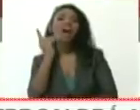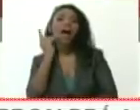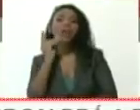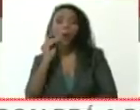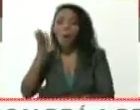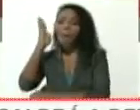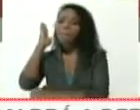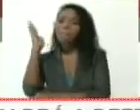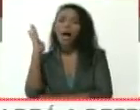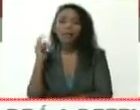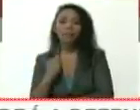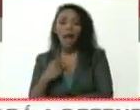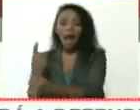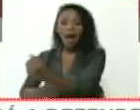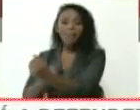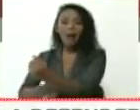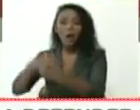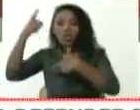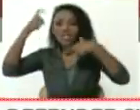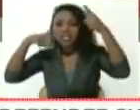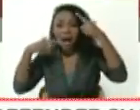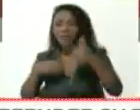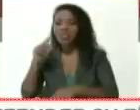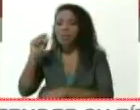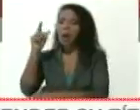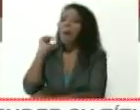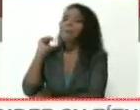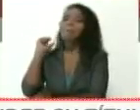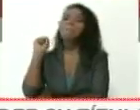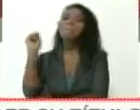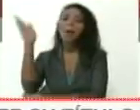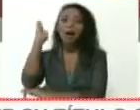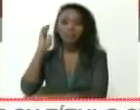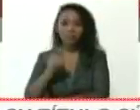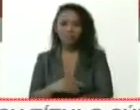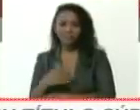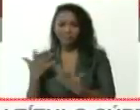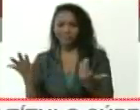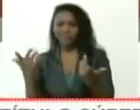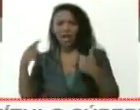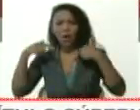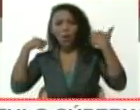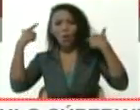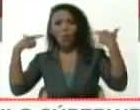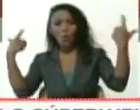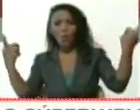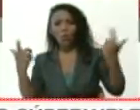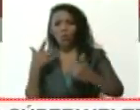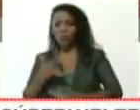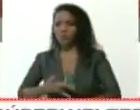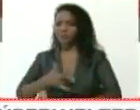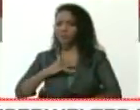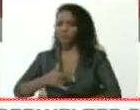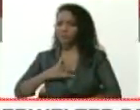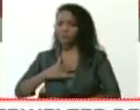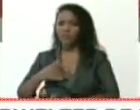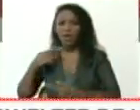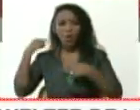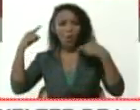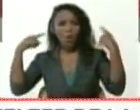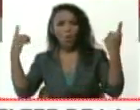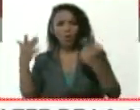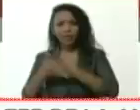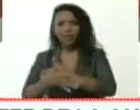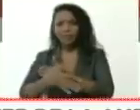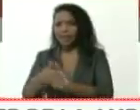Chávez, por haber sido elegido por su pueblo para la Asamblea Nacional Constituyente. Es la locura. Se volvieron locos todos.